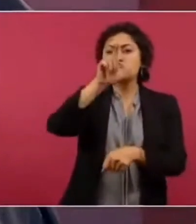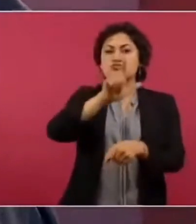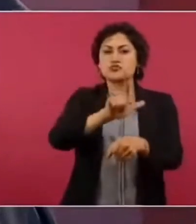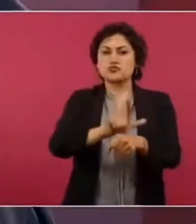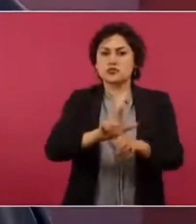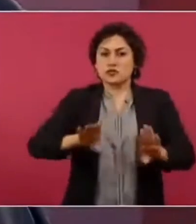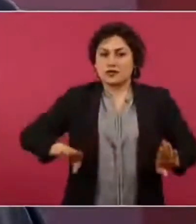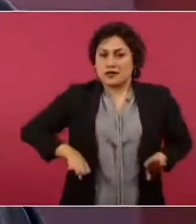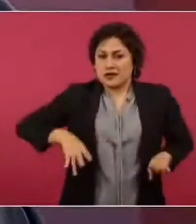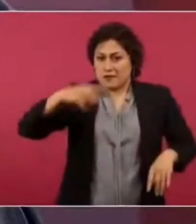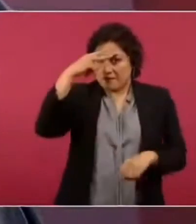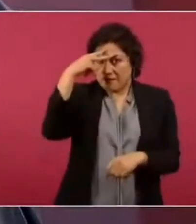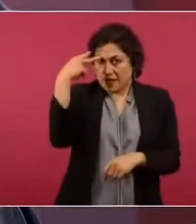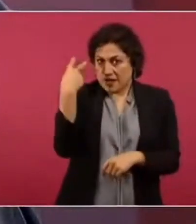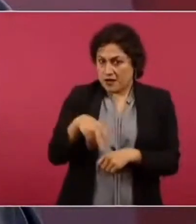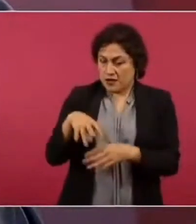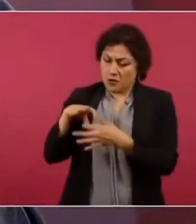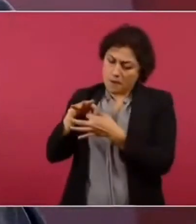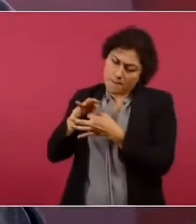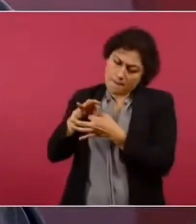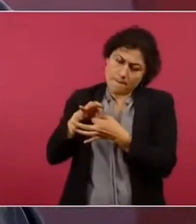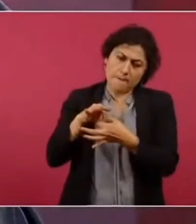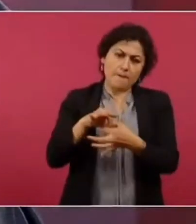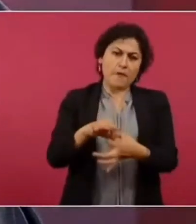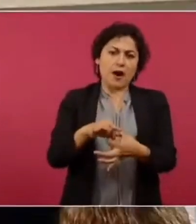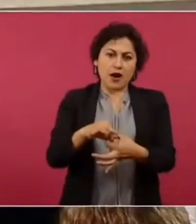lo arraigado que está